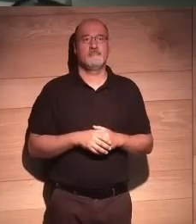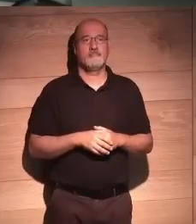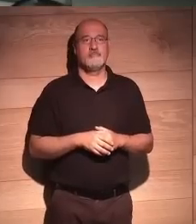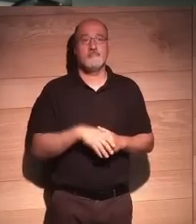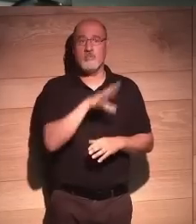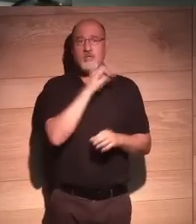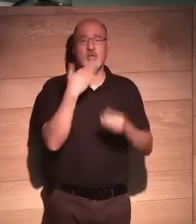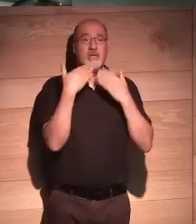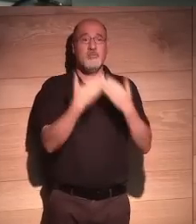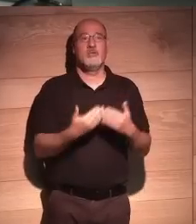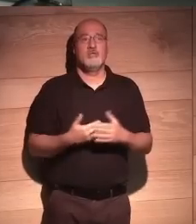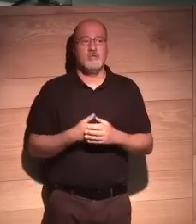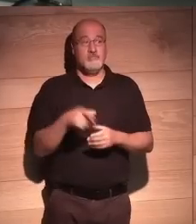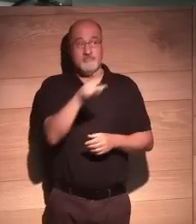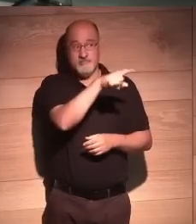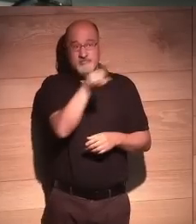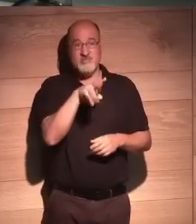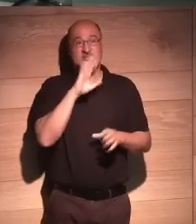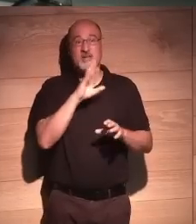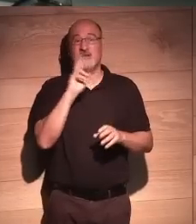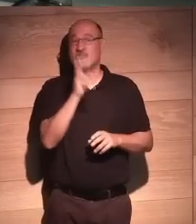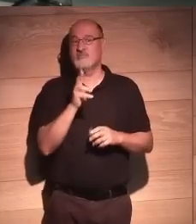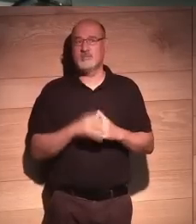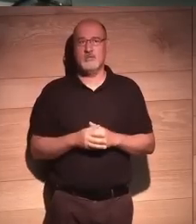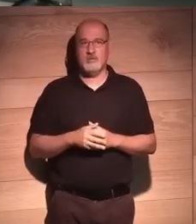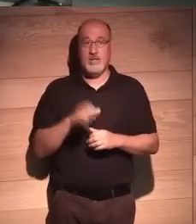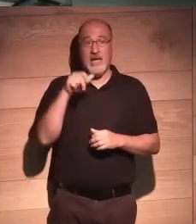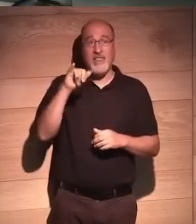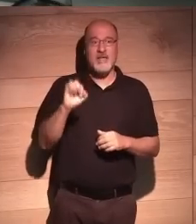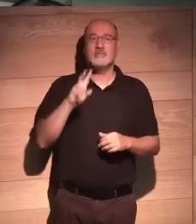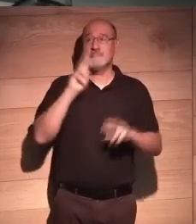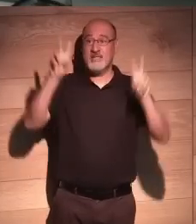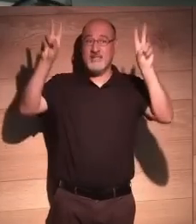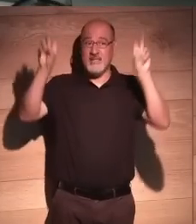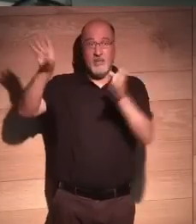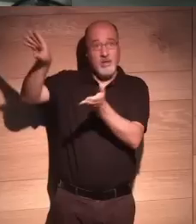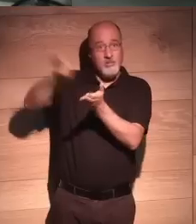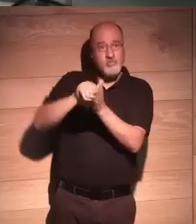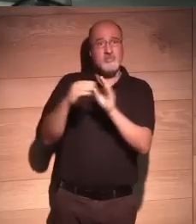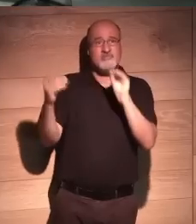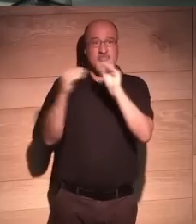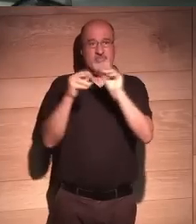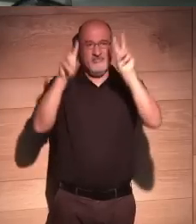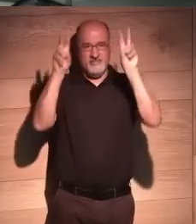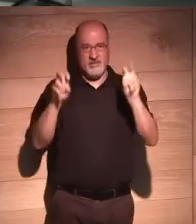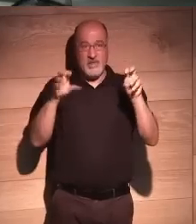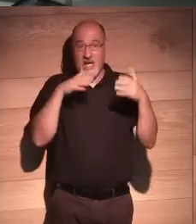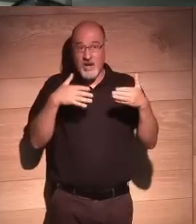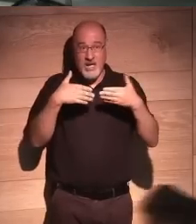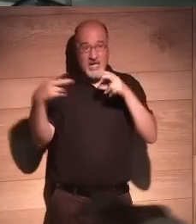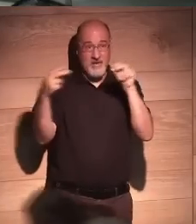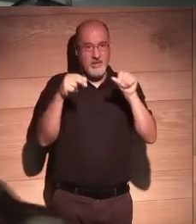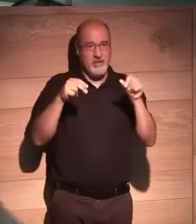entendido perfectamente. Muchas gracias. No sé quién quiere entrar. A mí es un tema que estaríamos polemizando toda la tarde, igual que he dicho